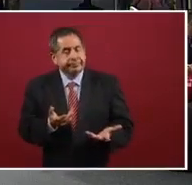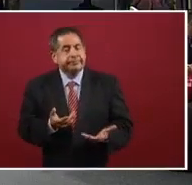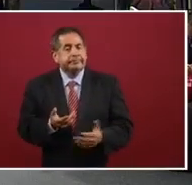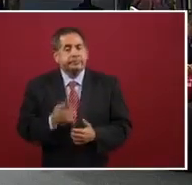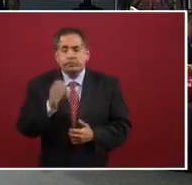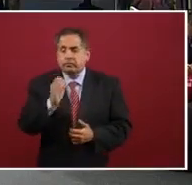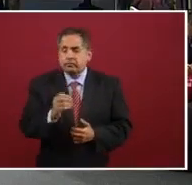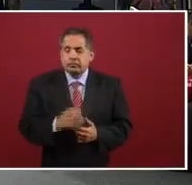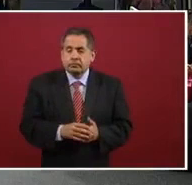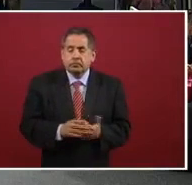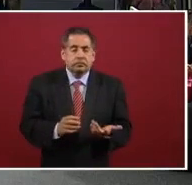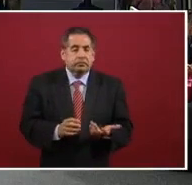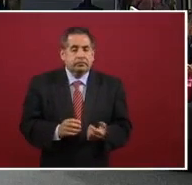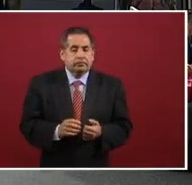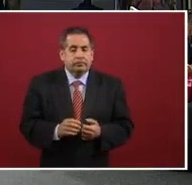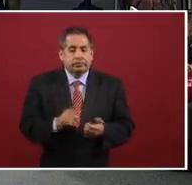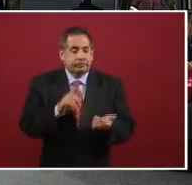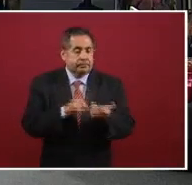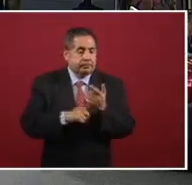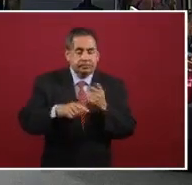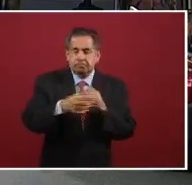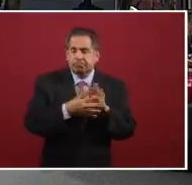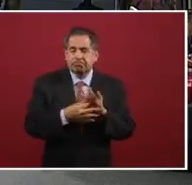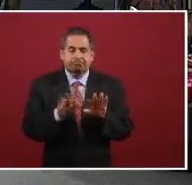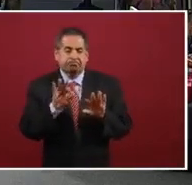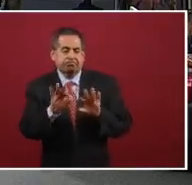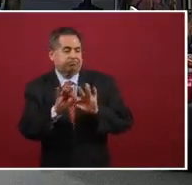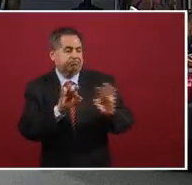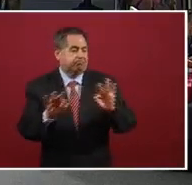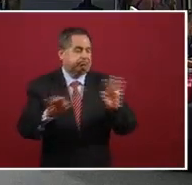o quienes medraban